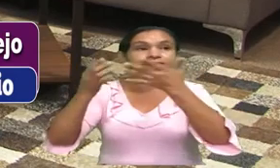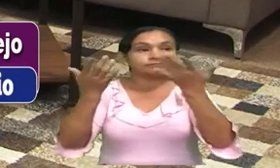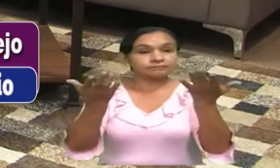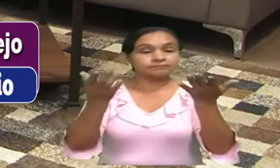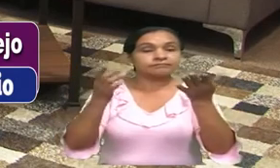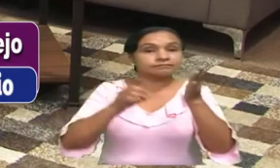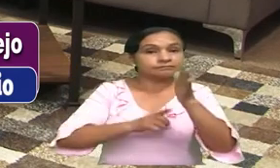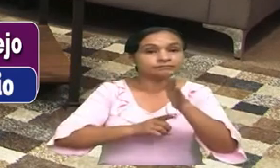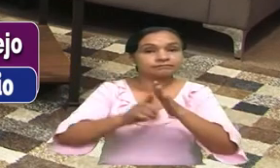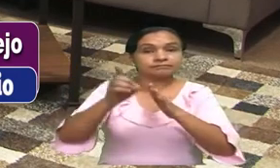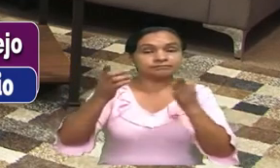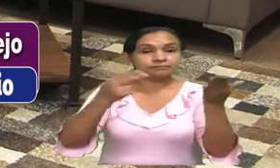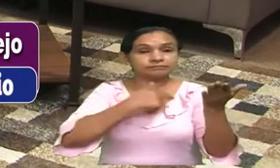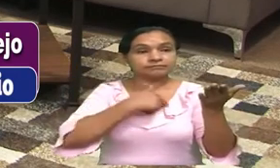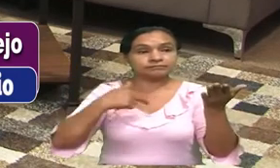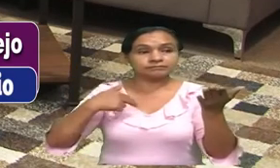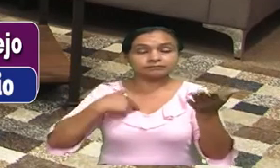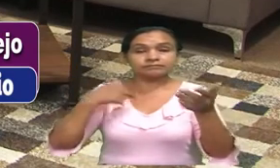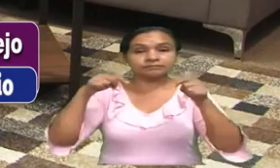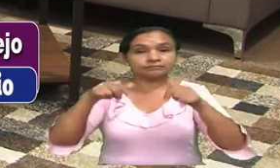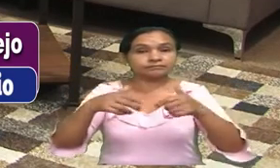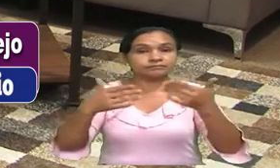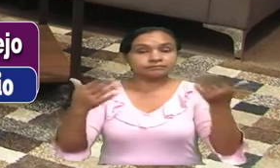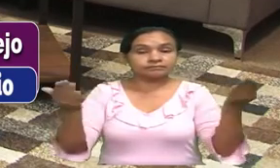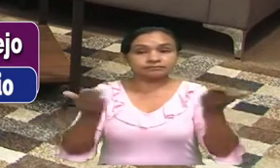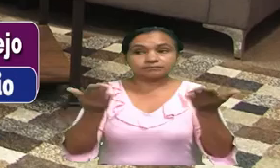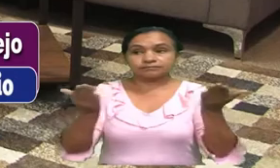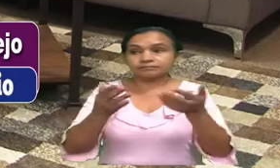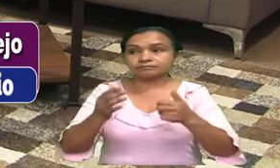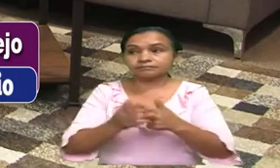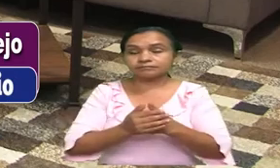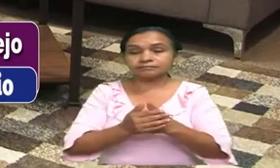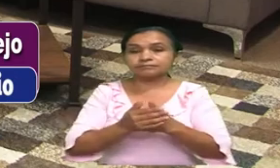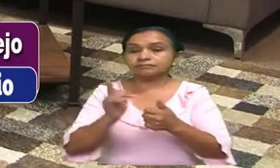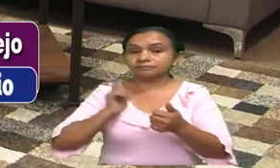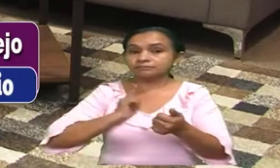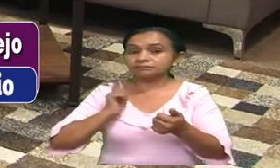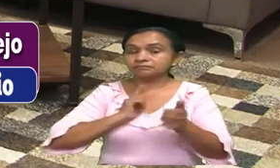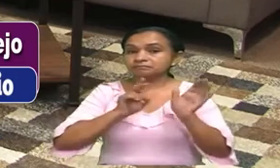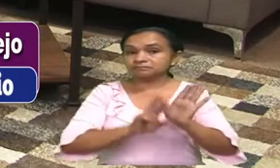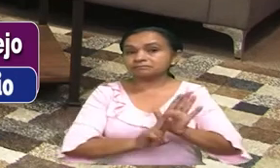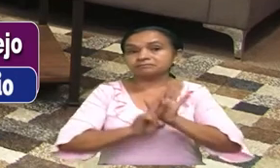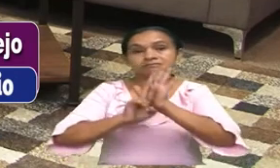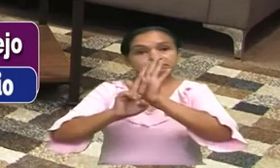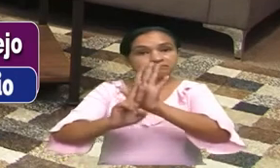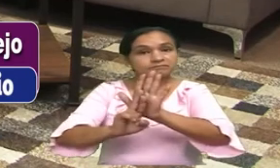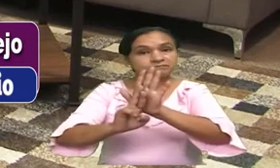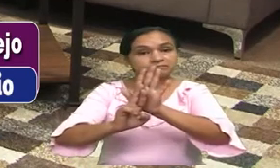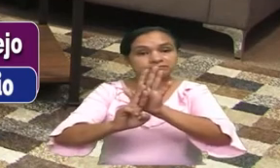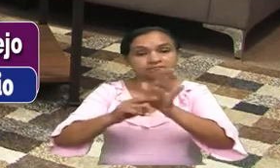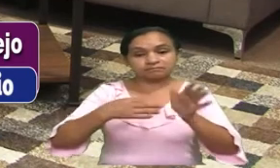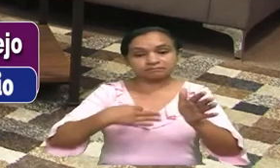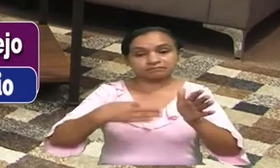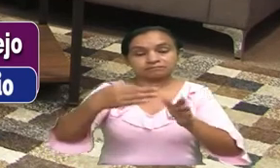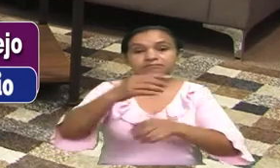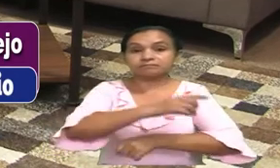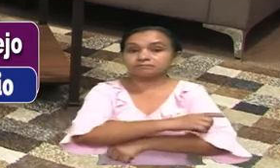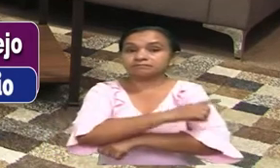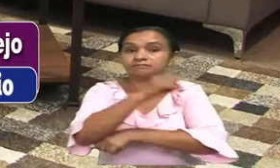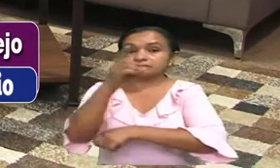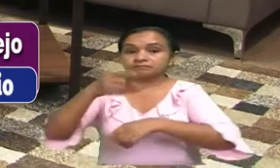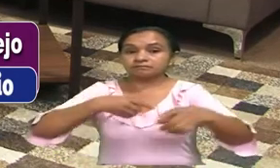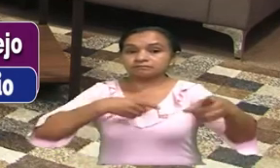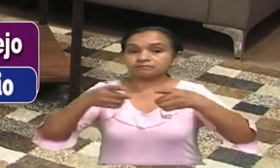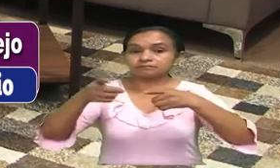Innovación tecnológica, entonces esto es ha tenido su resultado, porque en los próximos días salió una delegación